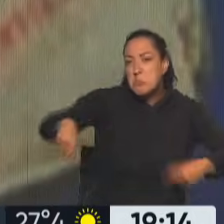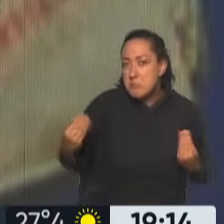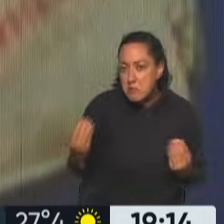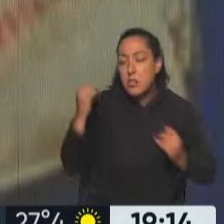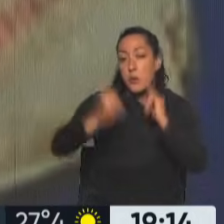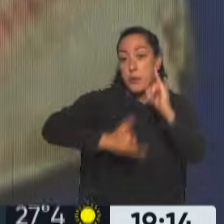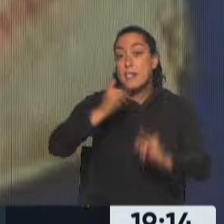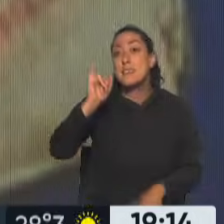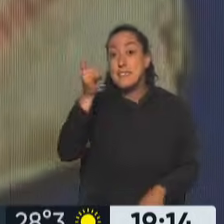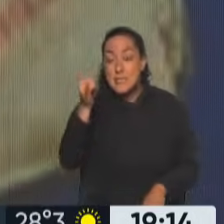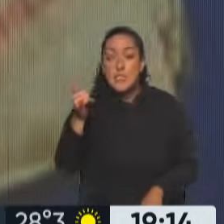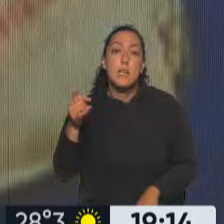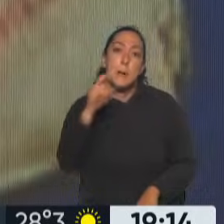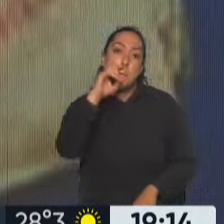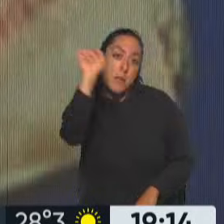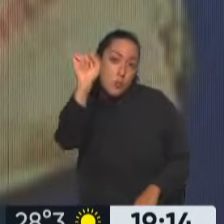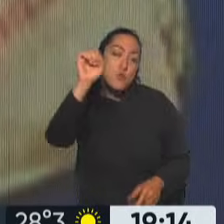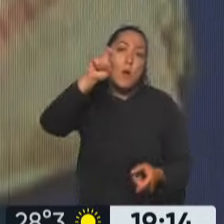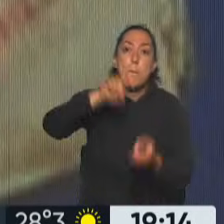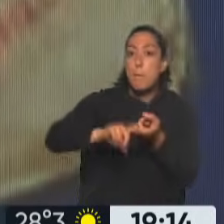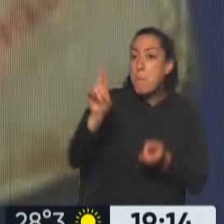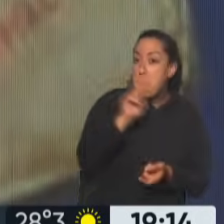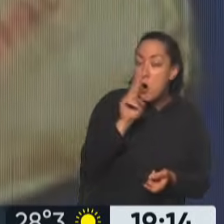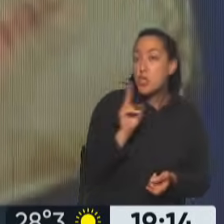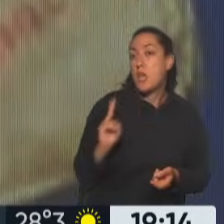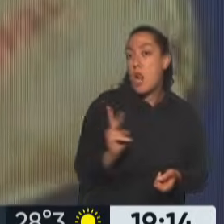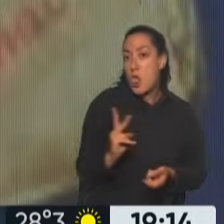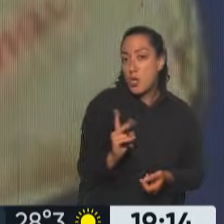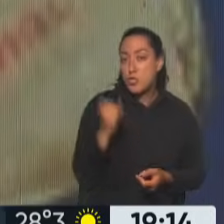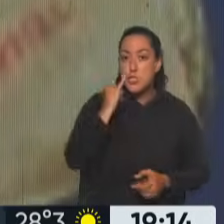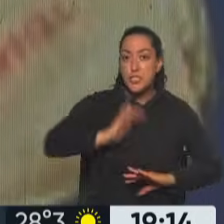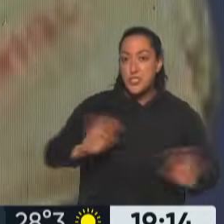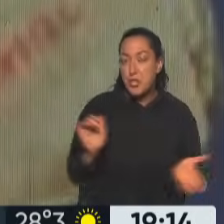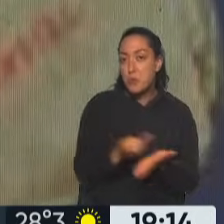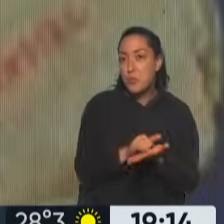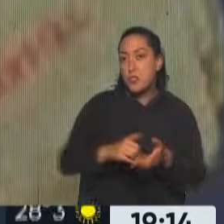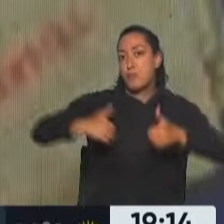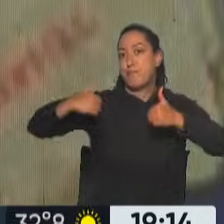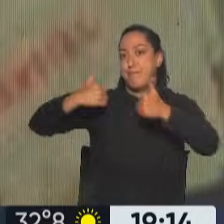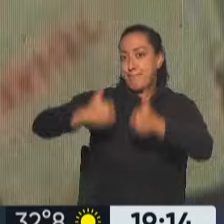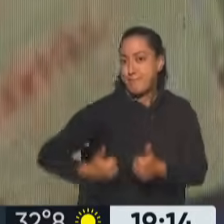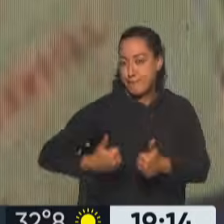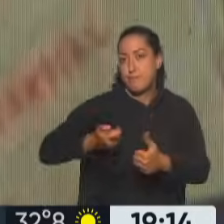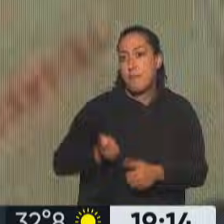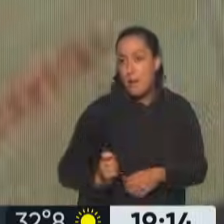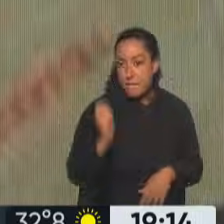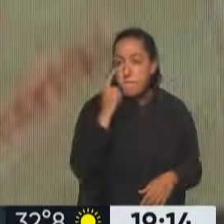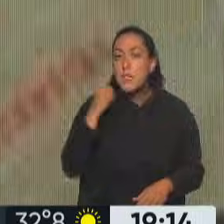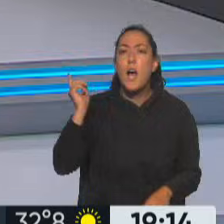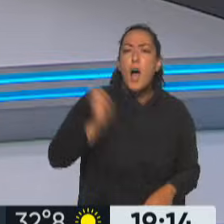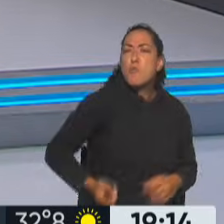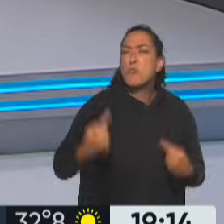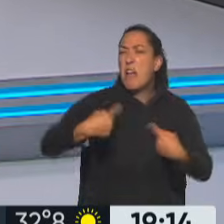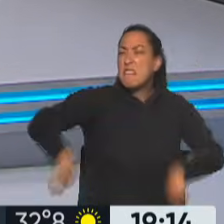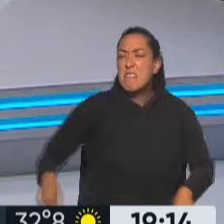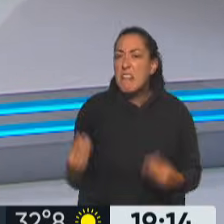efectivamente, Maduro y su esposa ya empezaron a comparecer ante la justicia de Nueva York, así que con Leti vamos a comentarles cuáles son los cargos que les imputan.